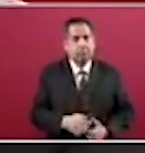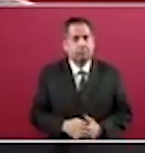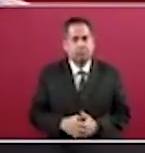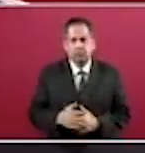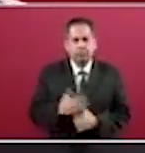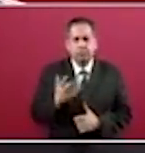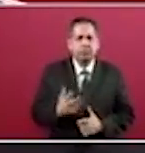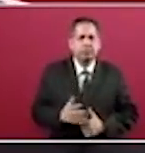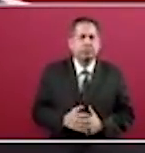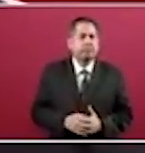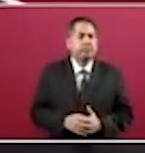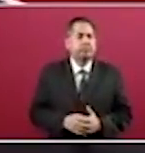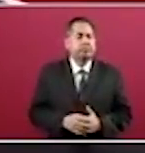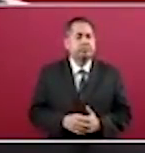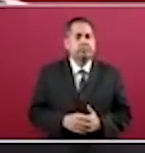porque